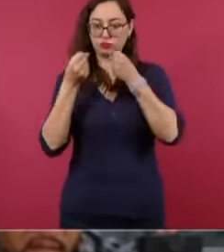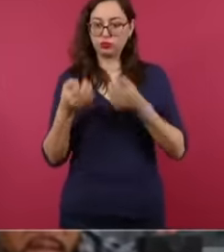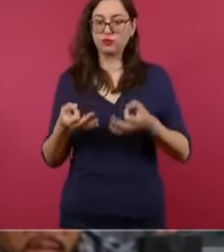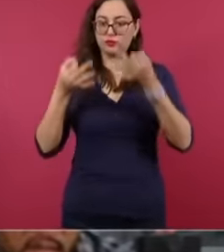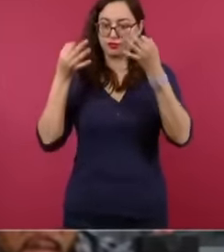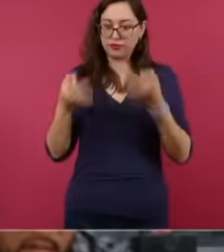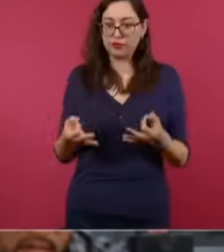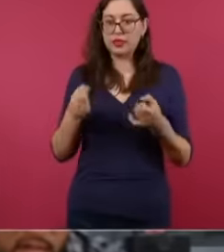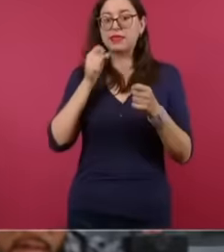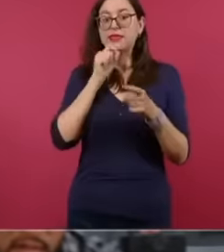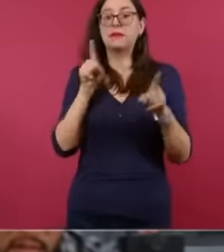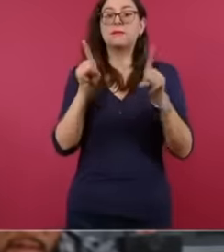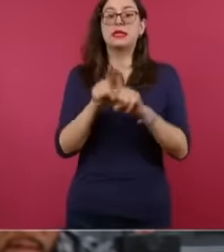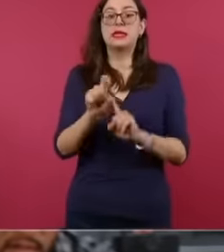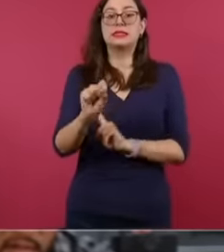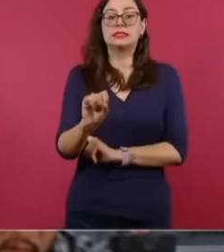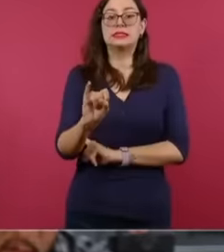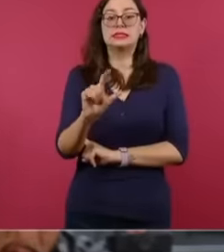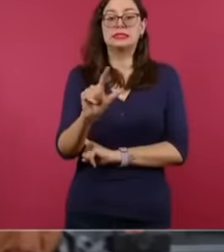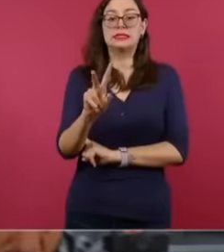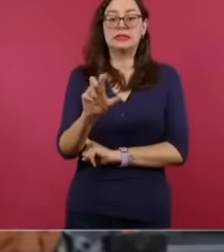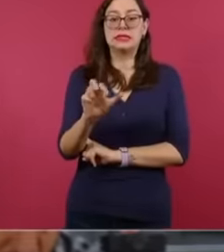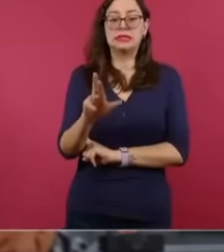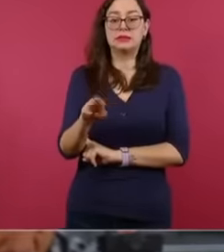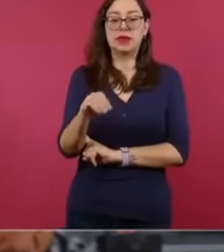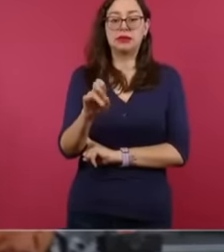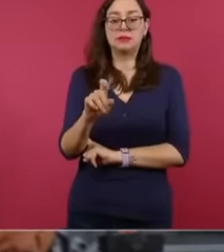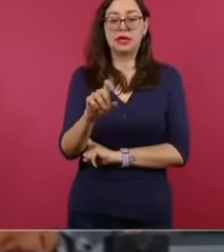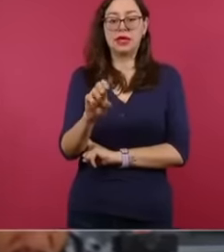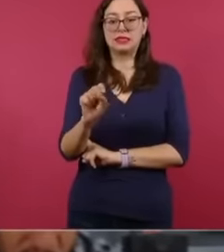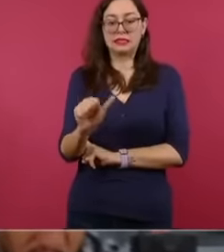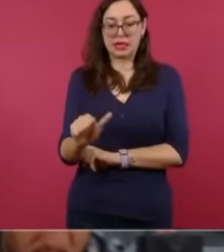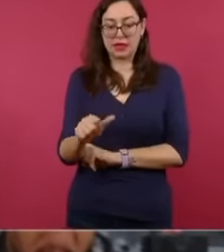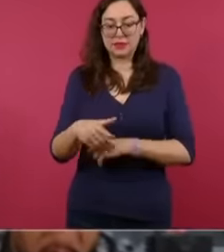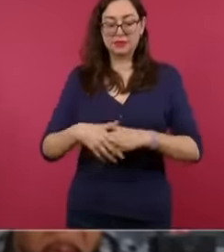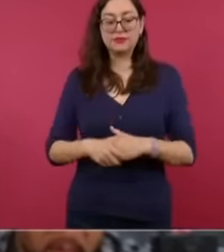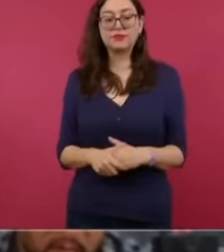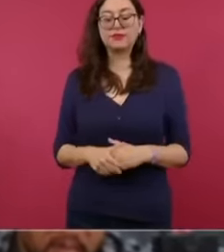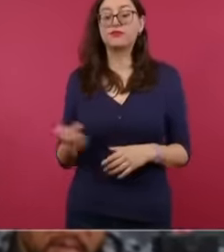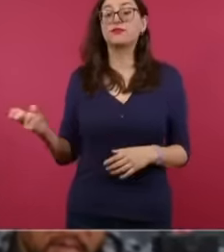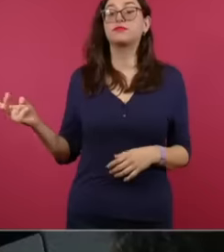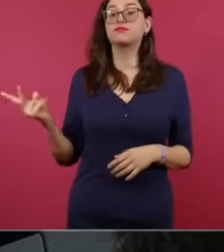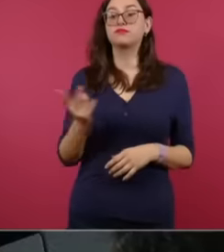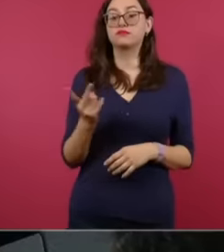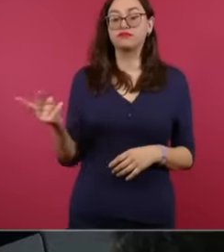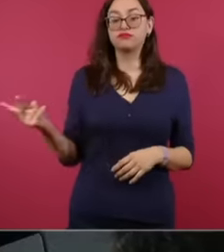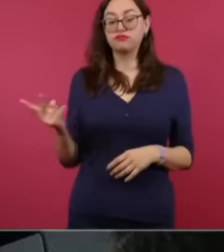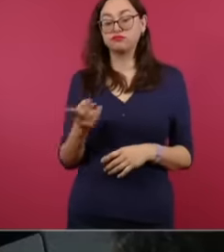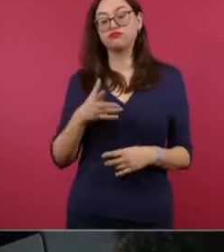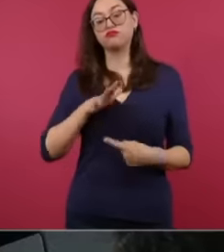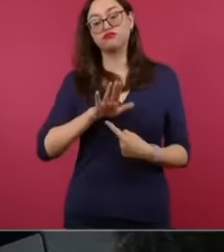Mesa también de Sinaloa, sacan este trabajo y exponen cómo la Sedena